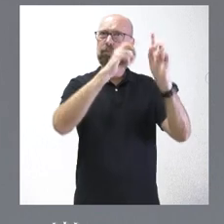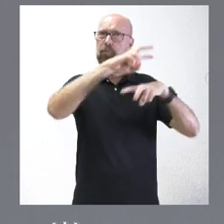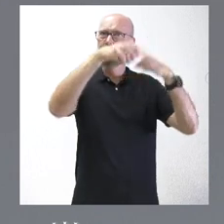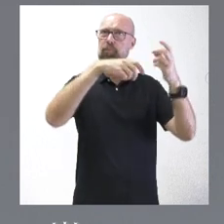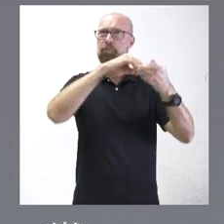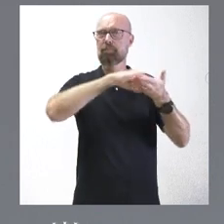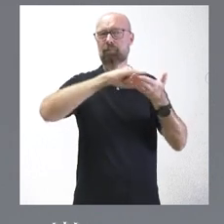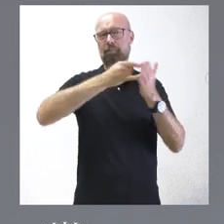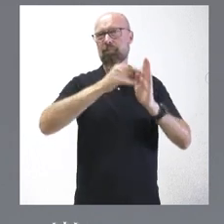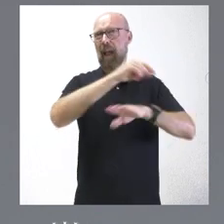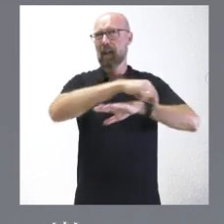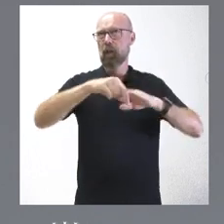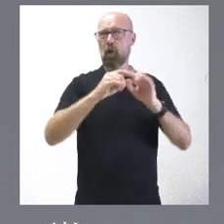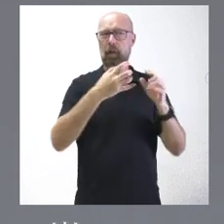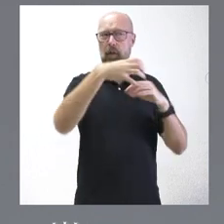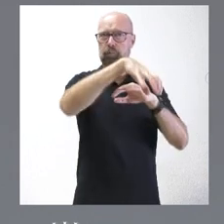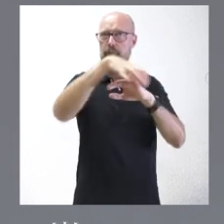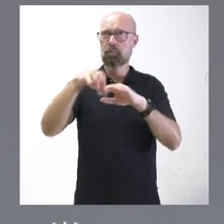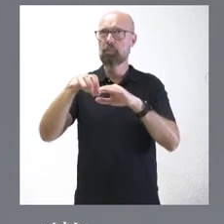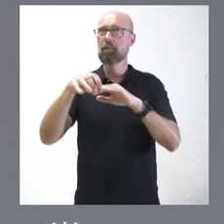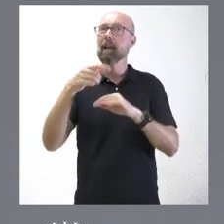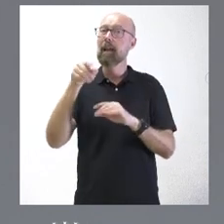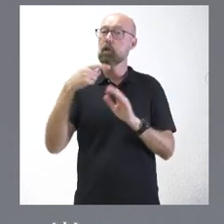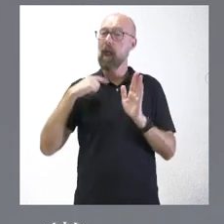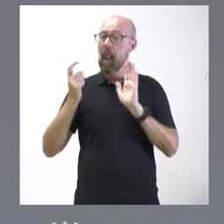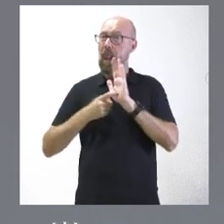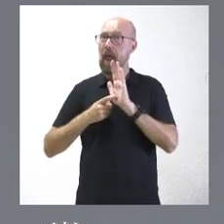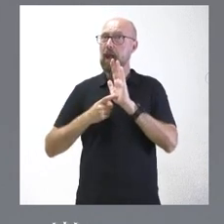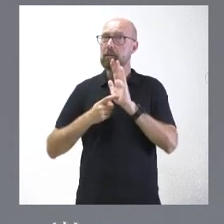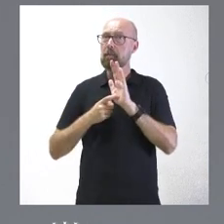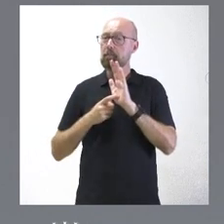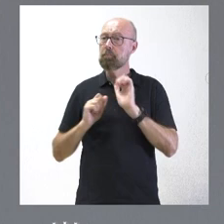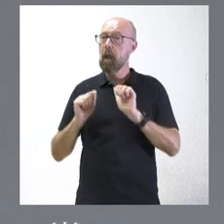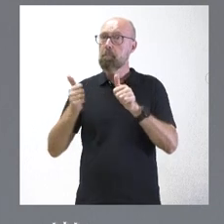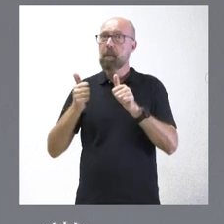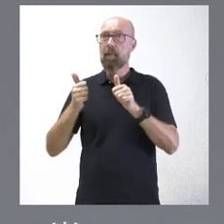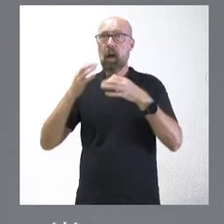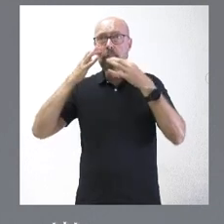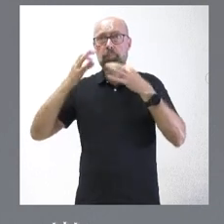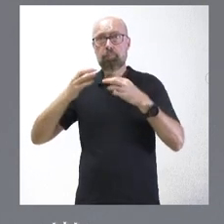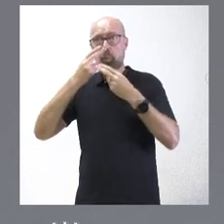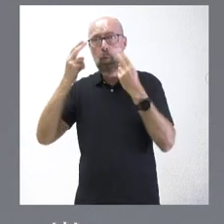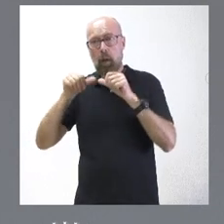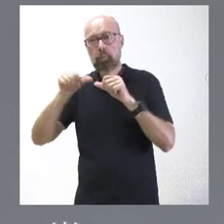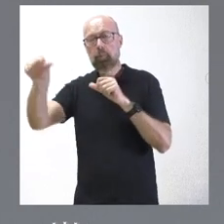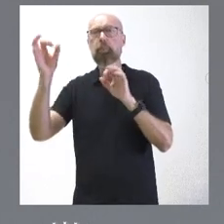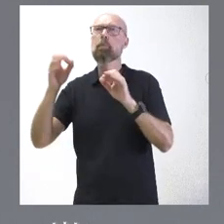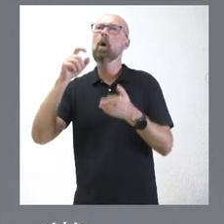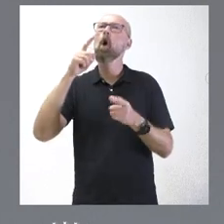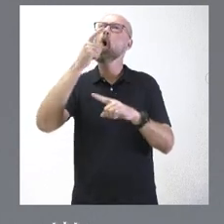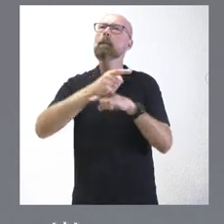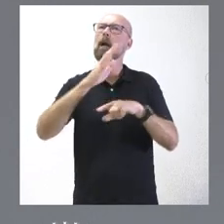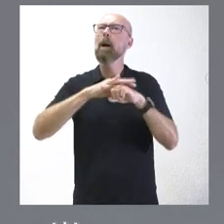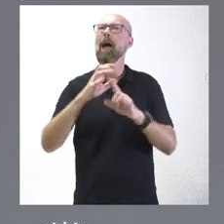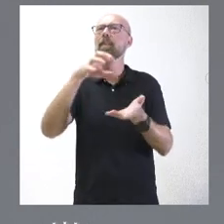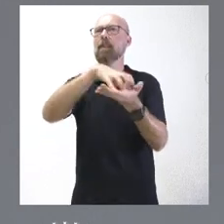contemplan en esta ley son de obligado cumplimiento desde el día que entre en vigor para todos los centros que se construyan nuevos